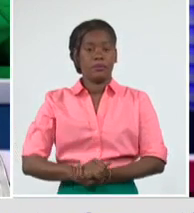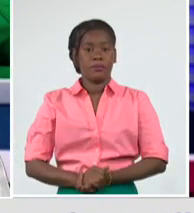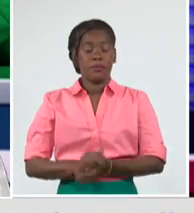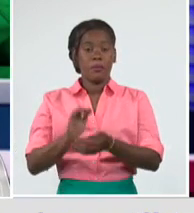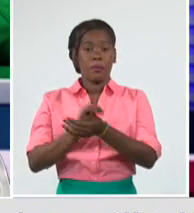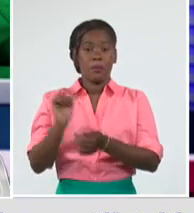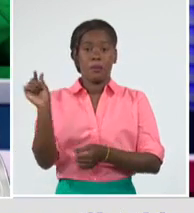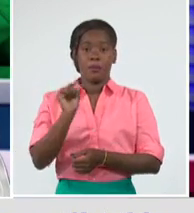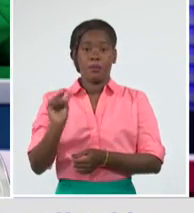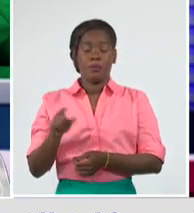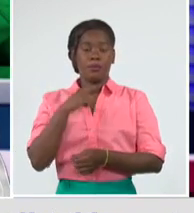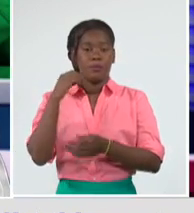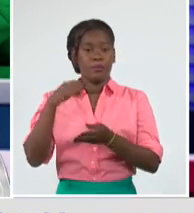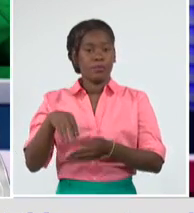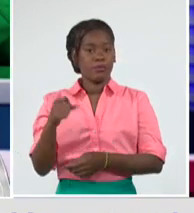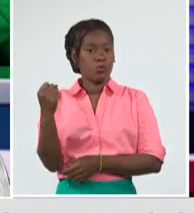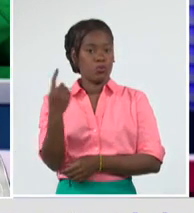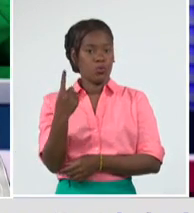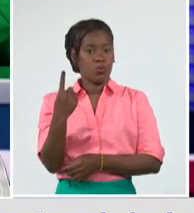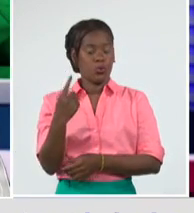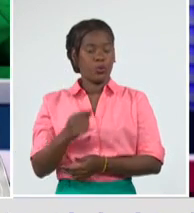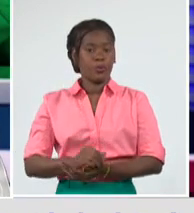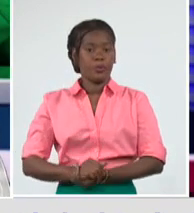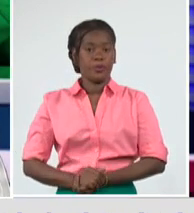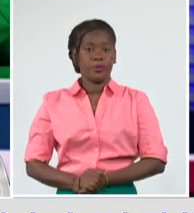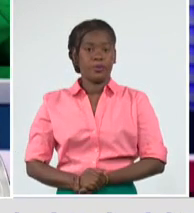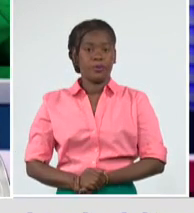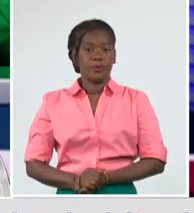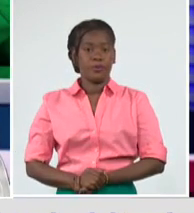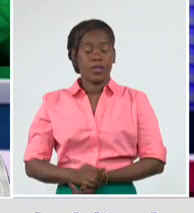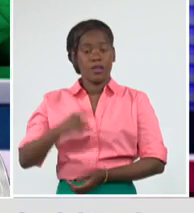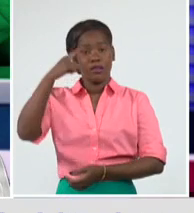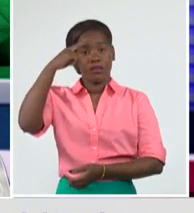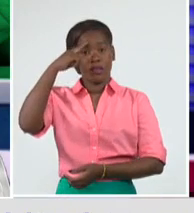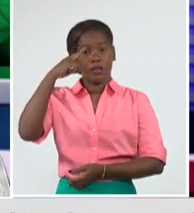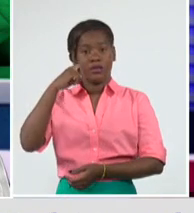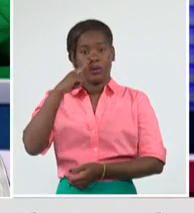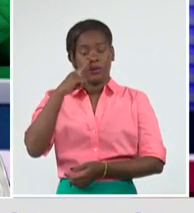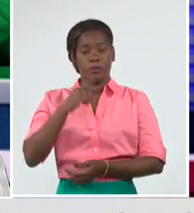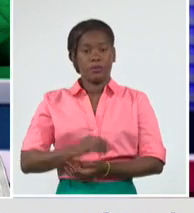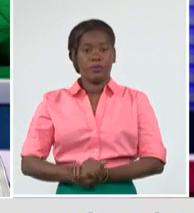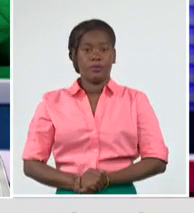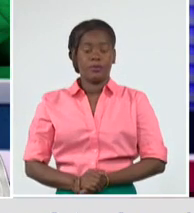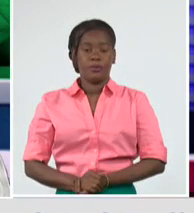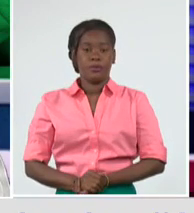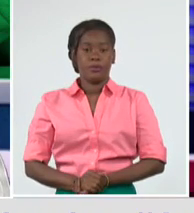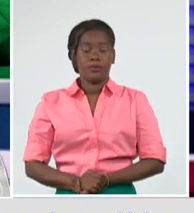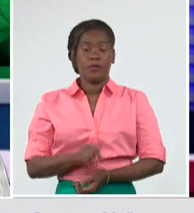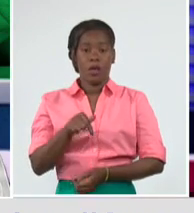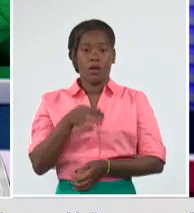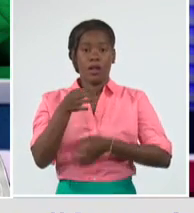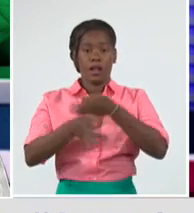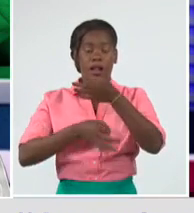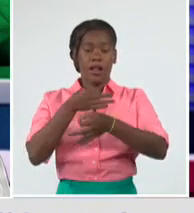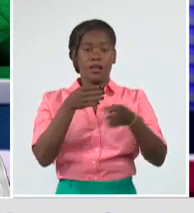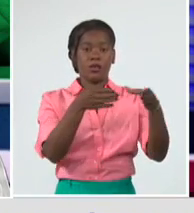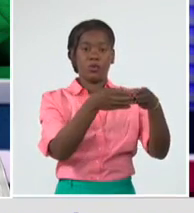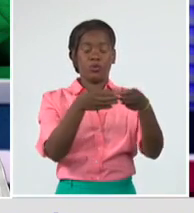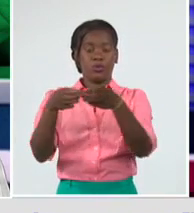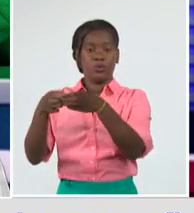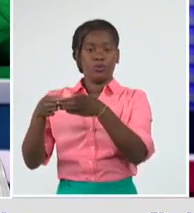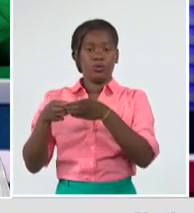una persona del municipio de San Nicolás. Por grupos de edades, nuevamente, la afectación que